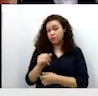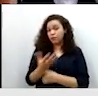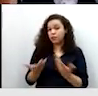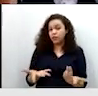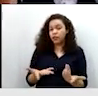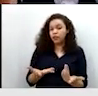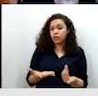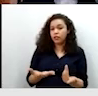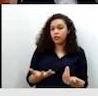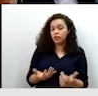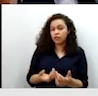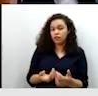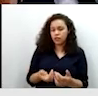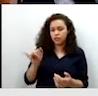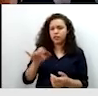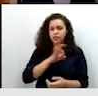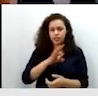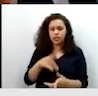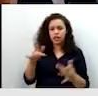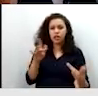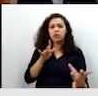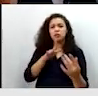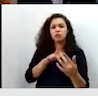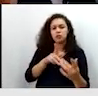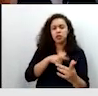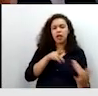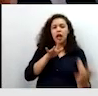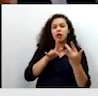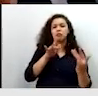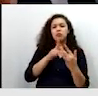céntricos sí están en su dado caso conectados a una red de drenaje.